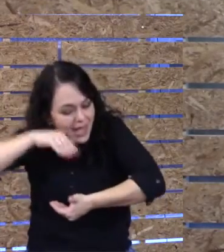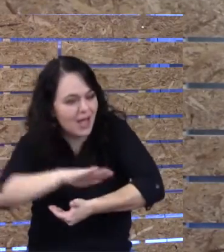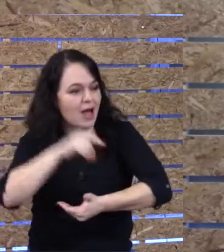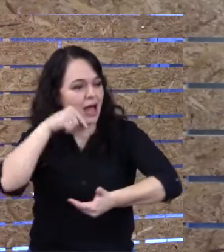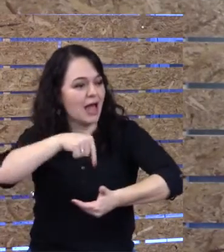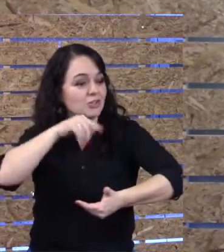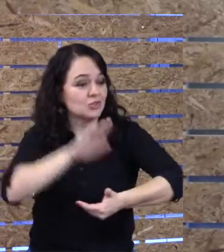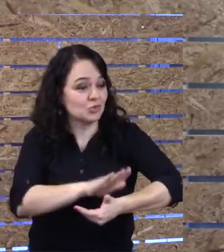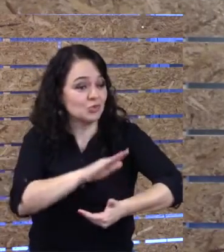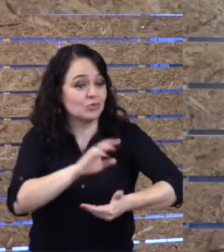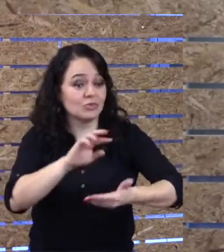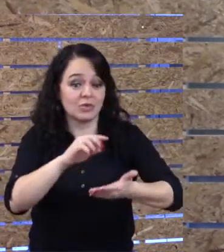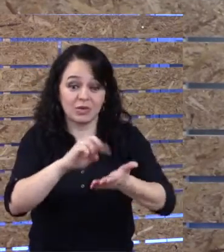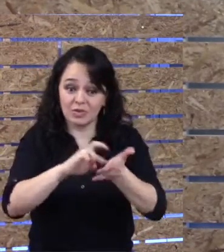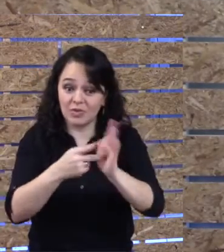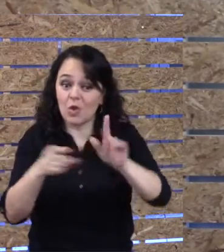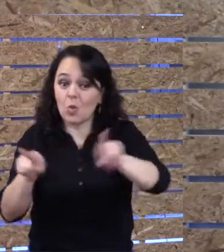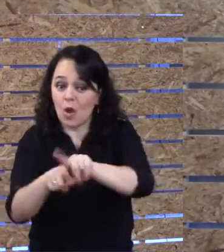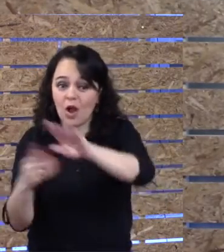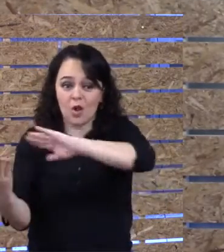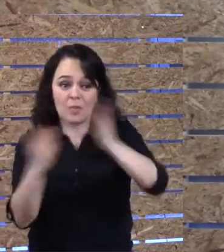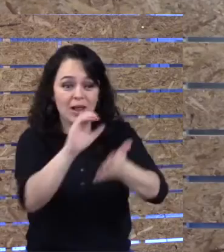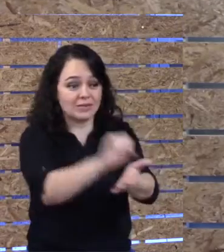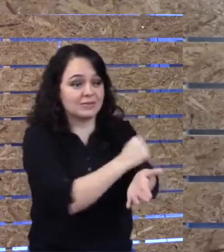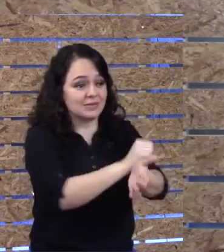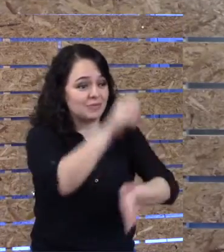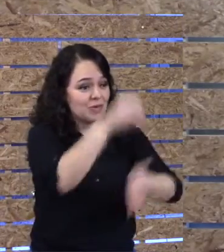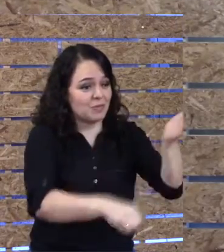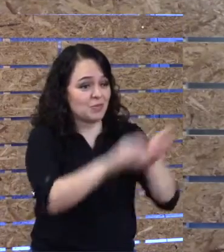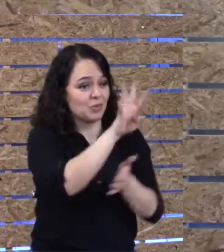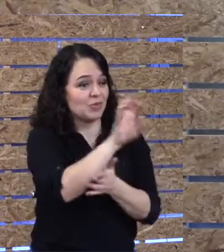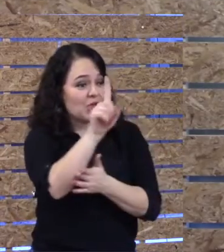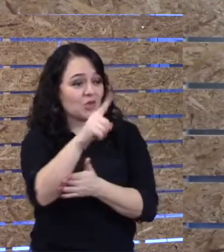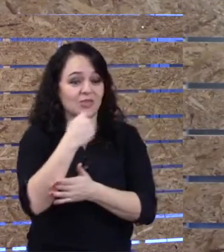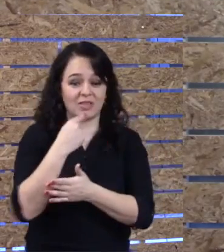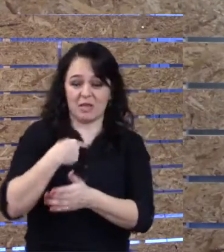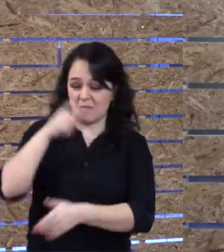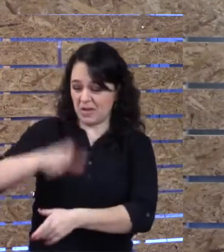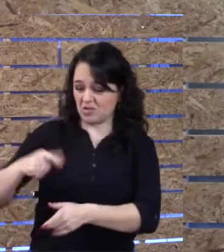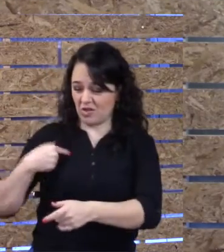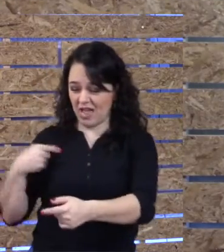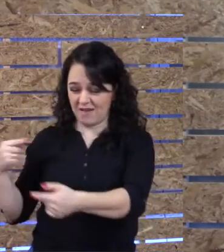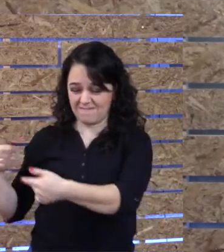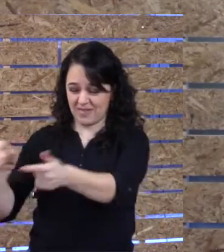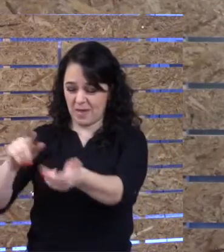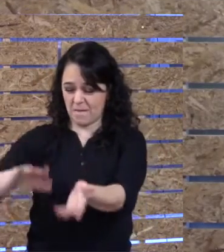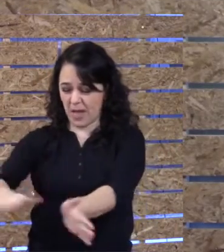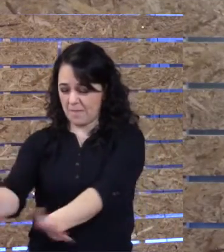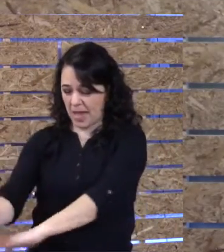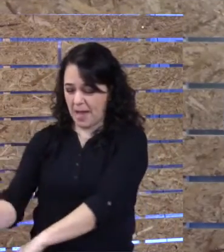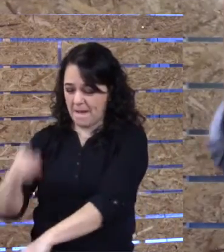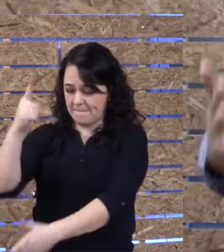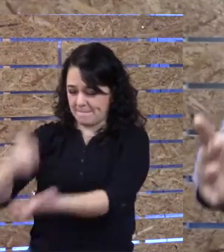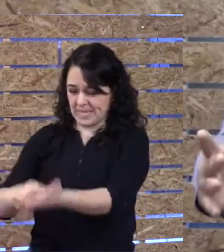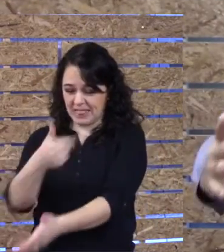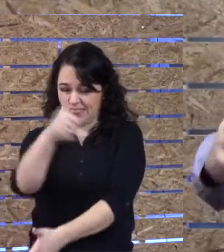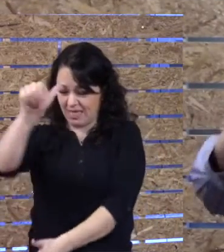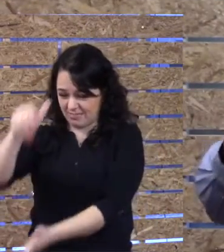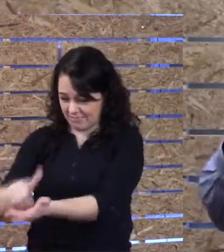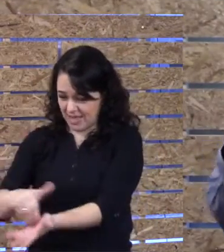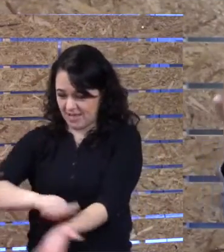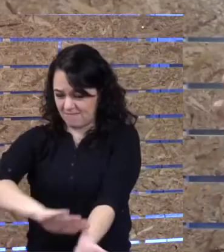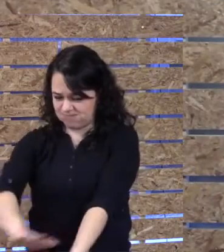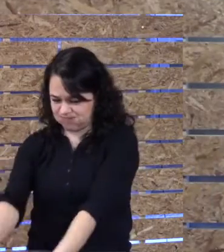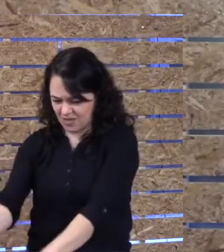y 10,000, pero a ti no llegarán. Nos encanta el Salmo 91. Lo ponemos detrás de las puertas, lo ponemos enmarcado en